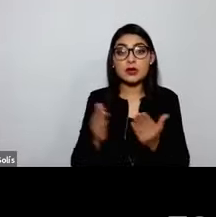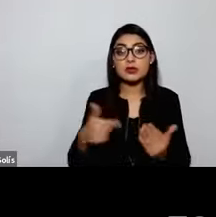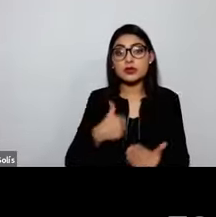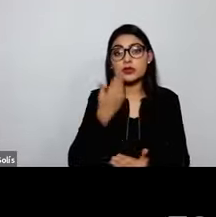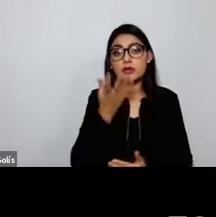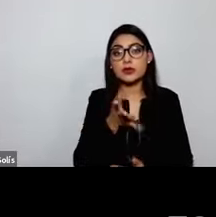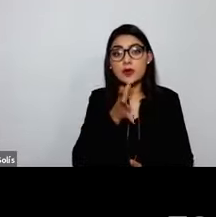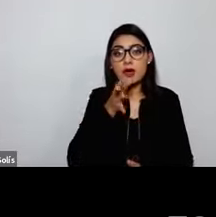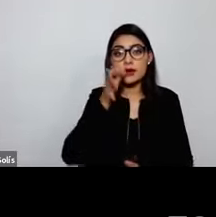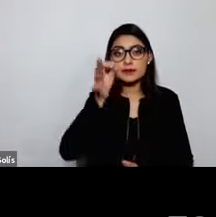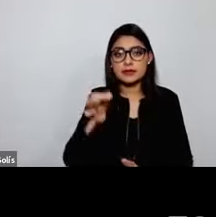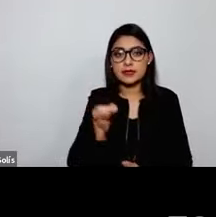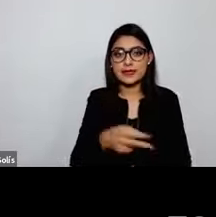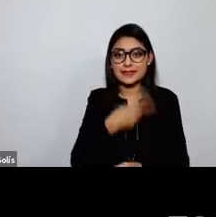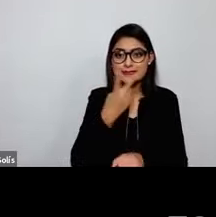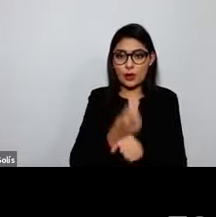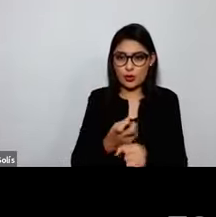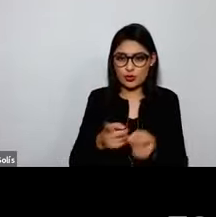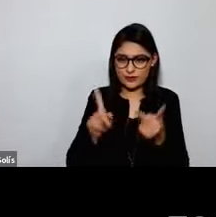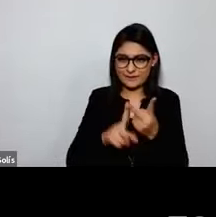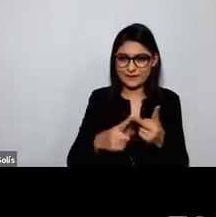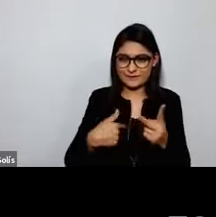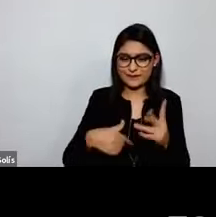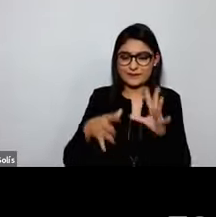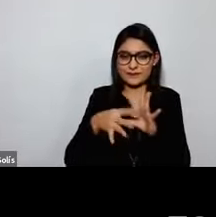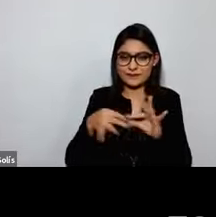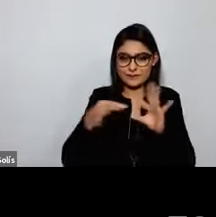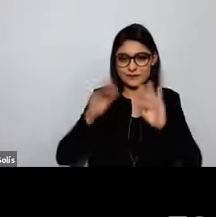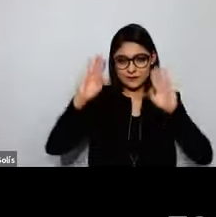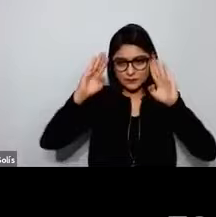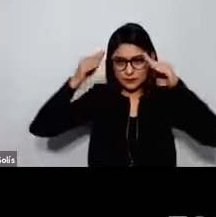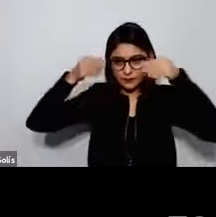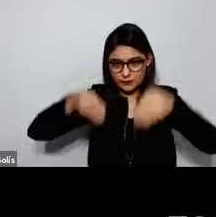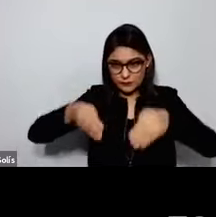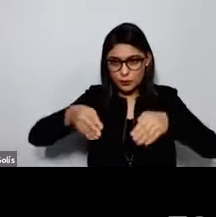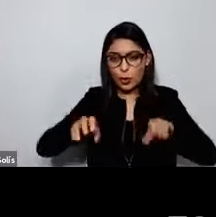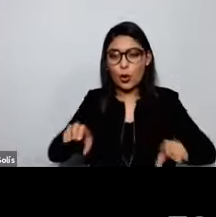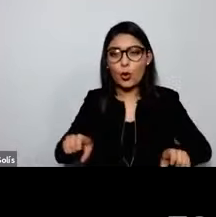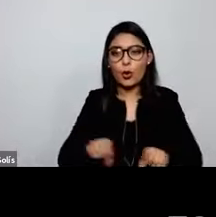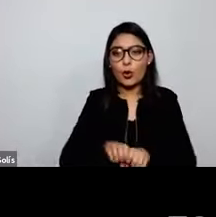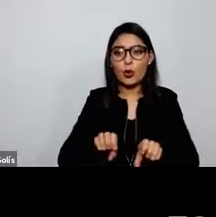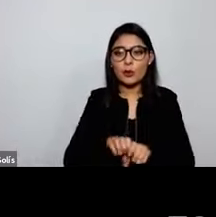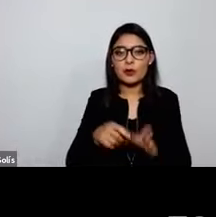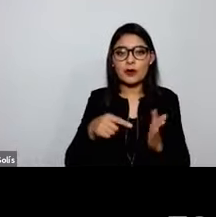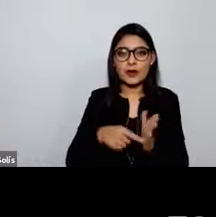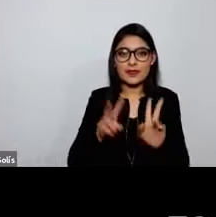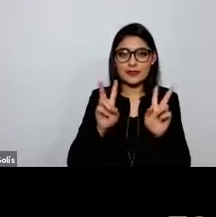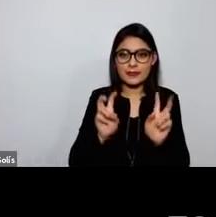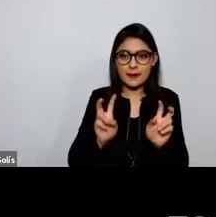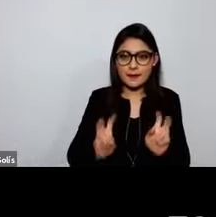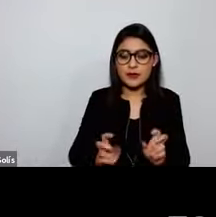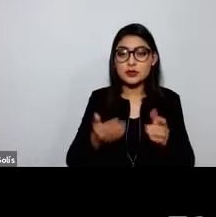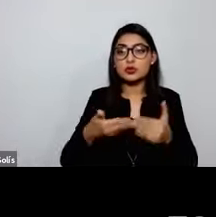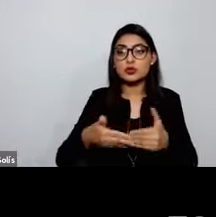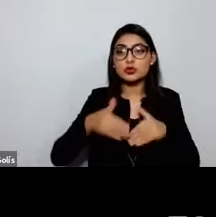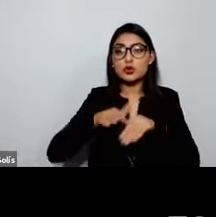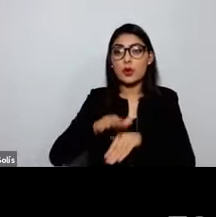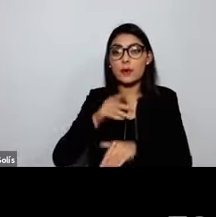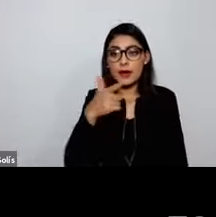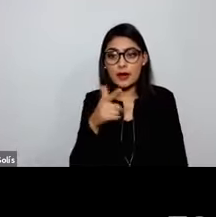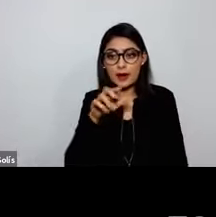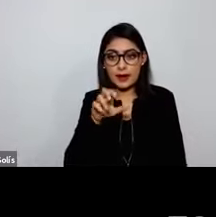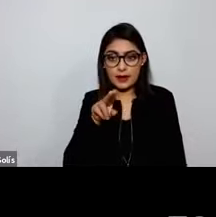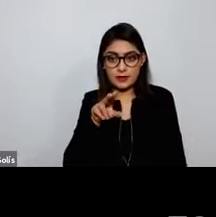porque ahora en una segunda parte lo que me gustaría es abordar concretamente ya los temas de género y cómo me parece